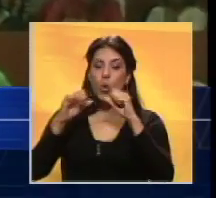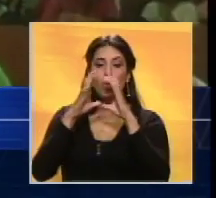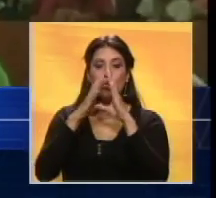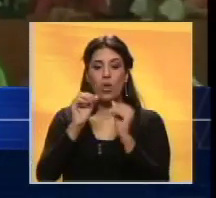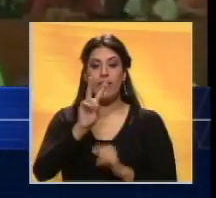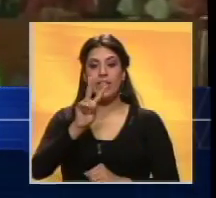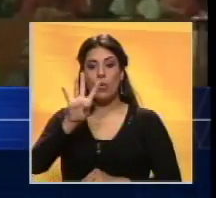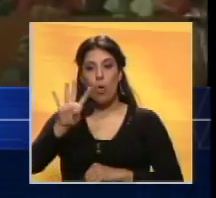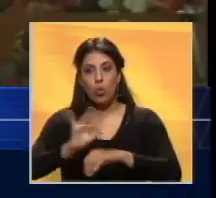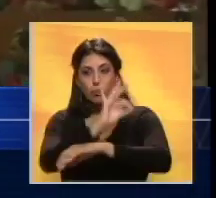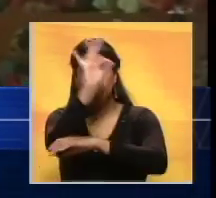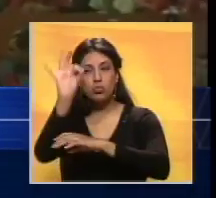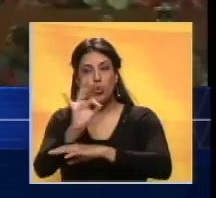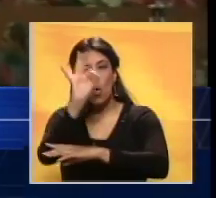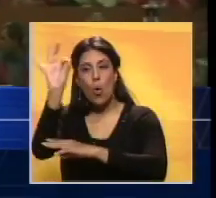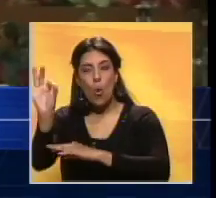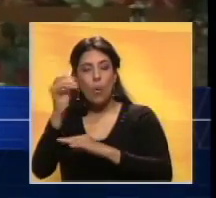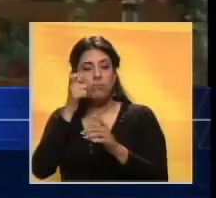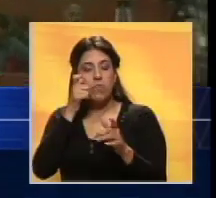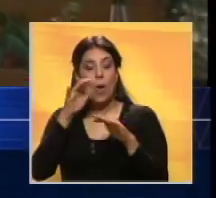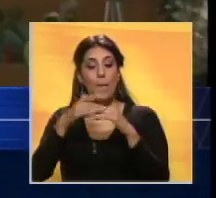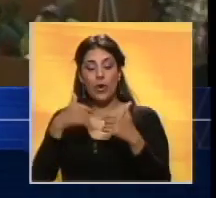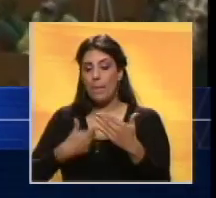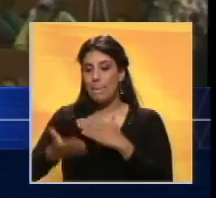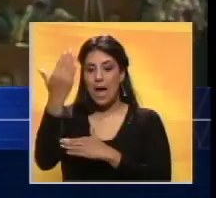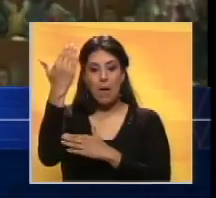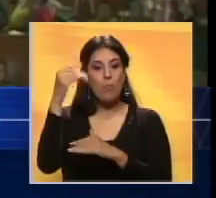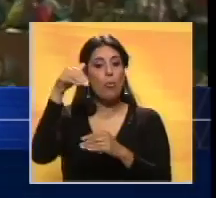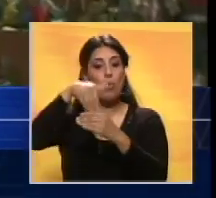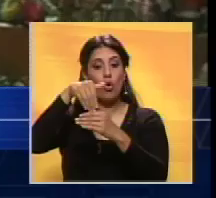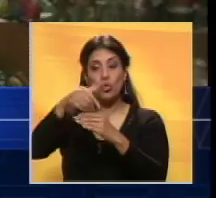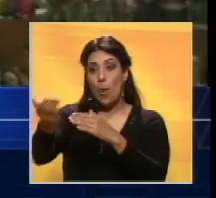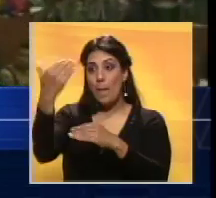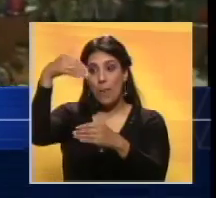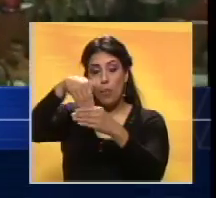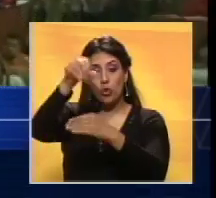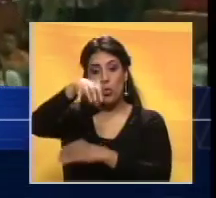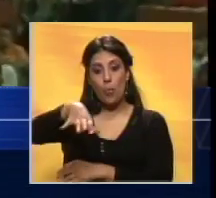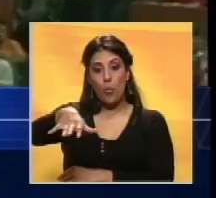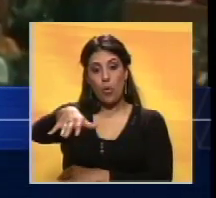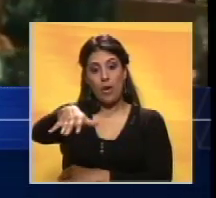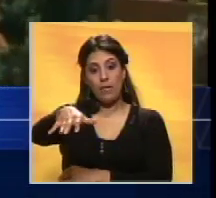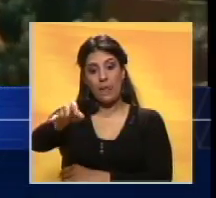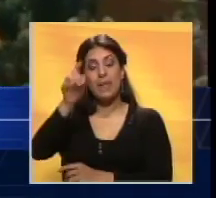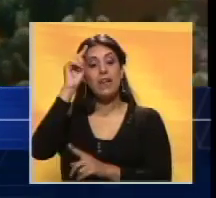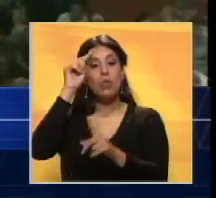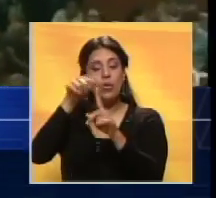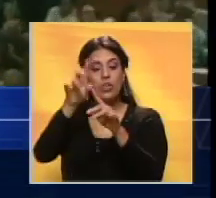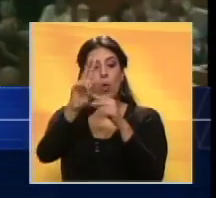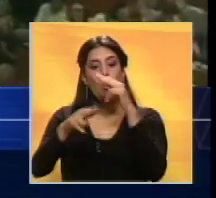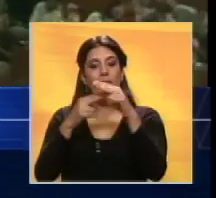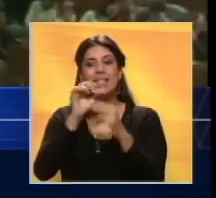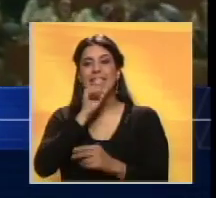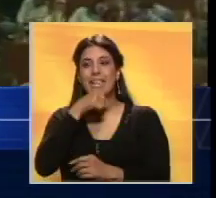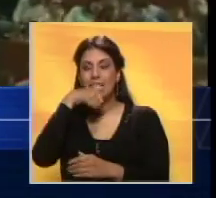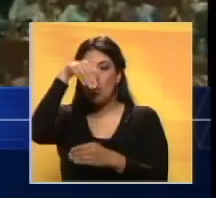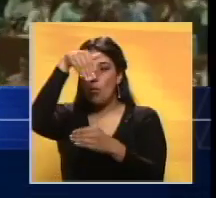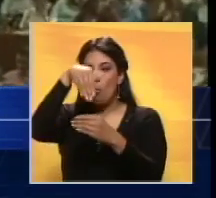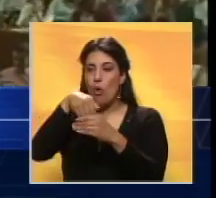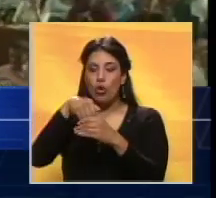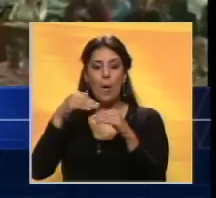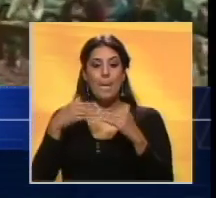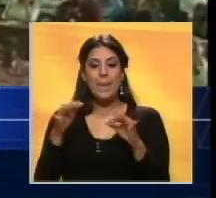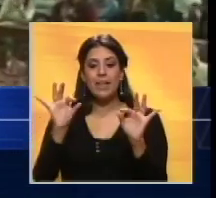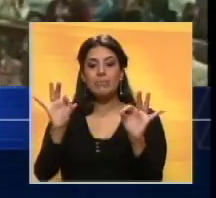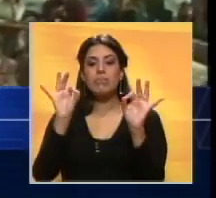las 24 horas, porque vamos a elecciones populares, directas, universales y secretas